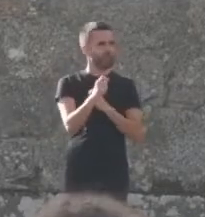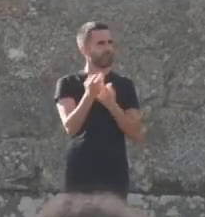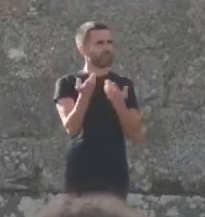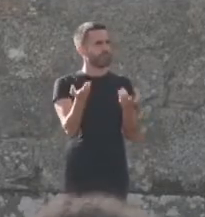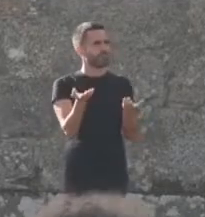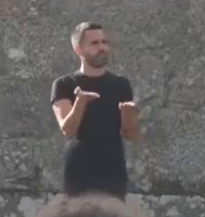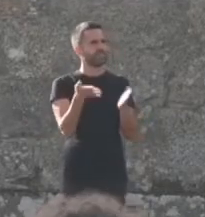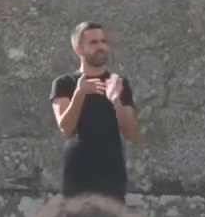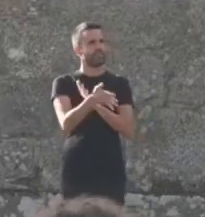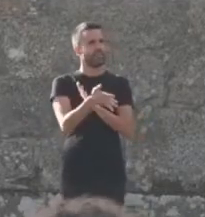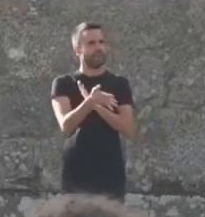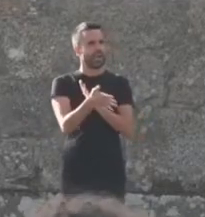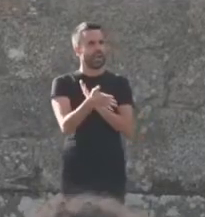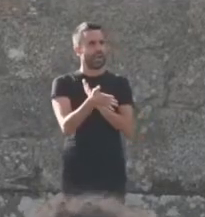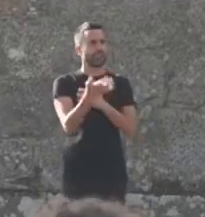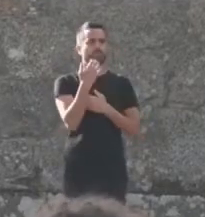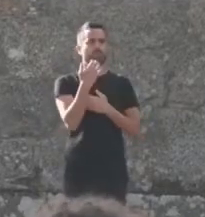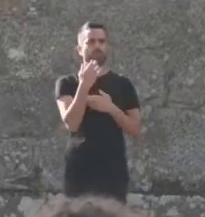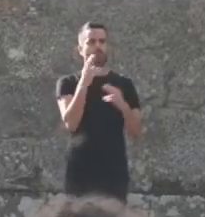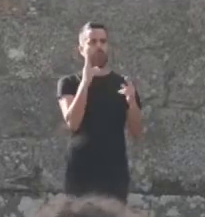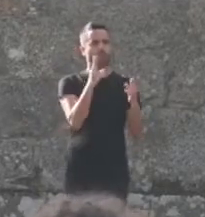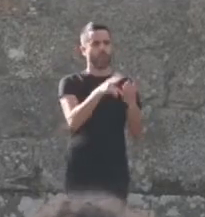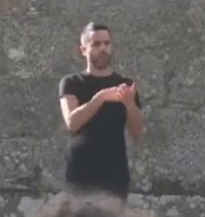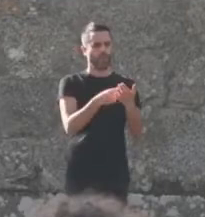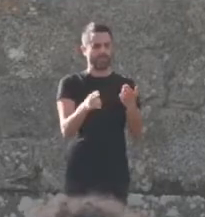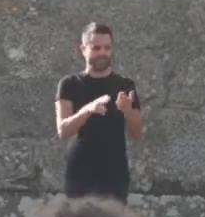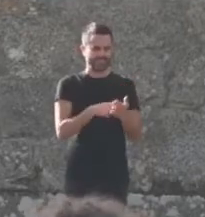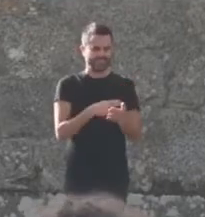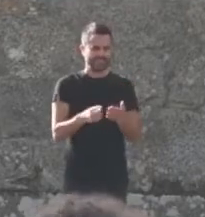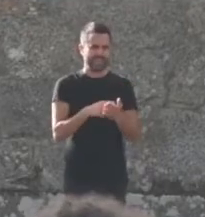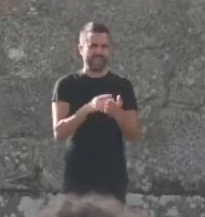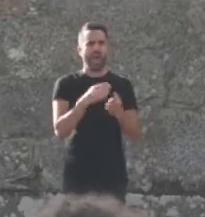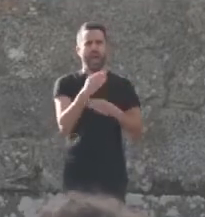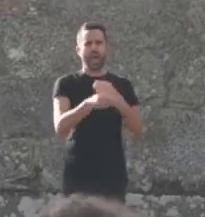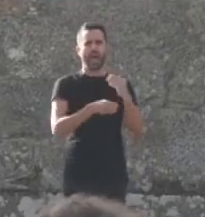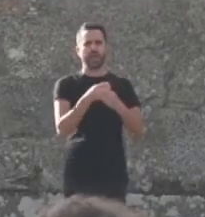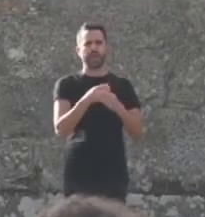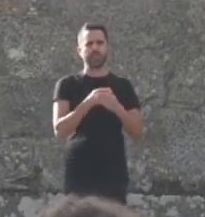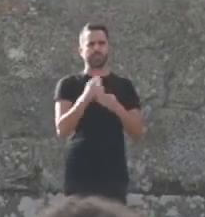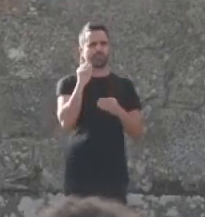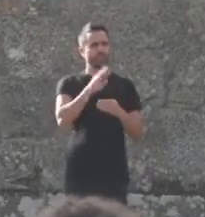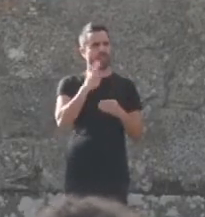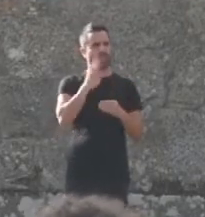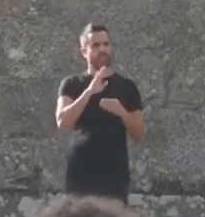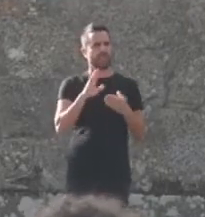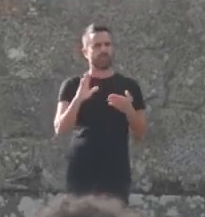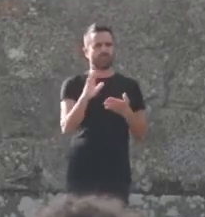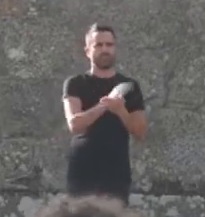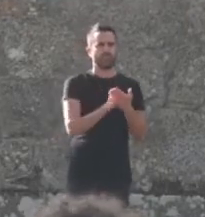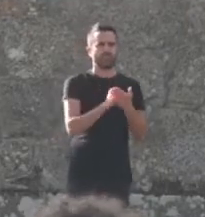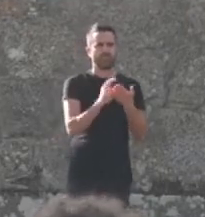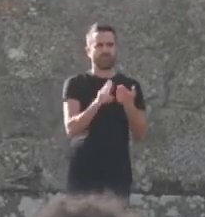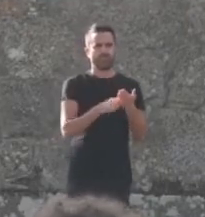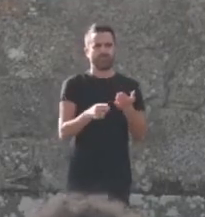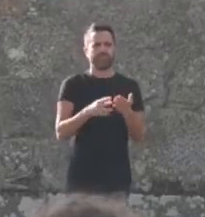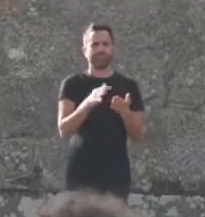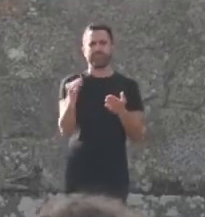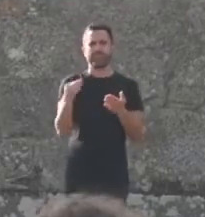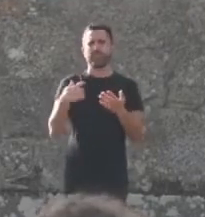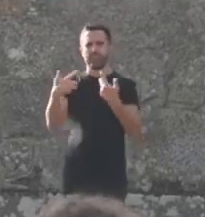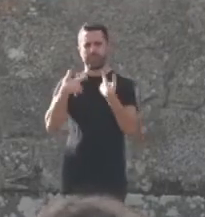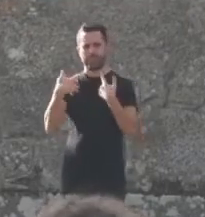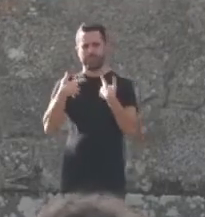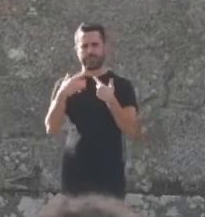declarar nulos todos os actos ilegais ou ilexítimos, a buscar as vítimas desaparecidas, a que haxa todo